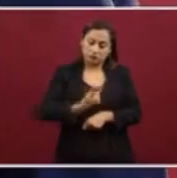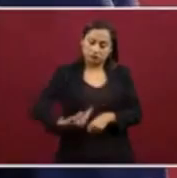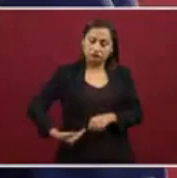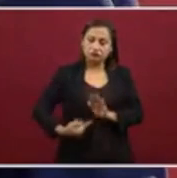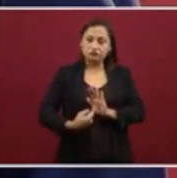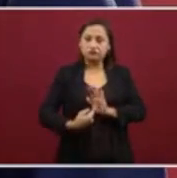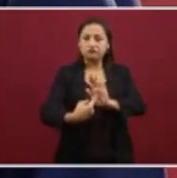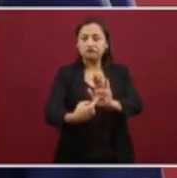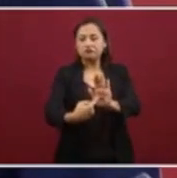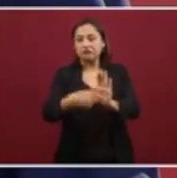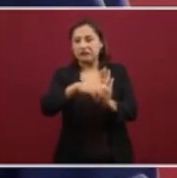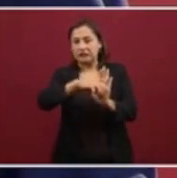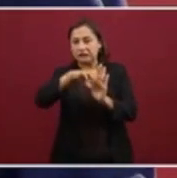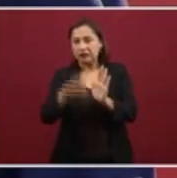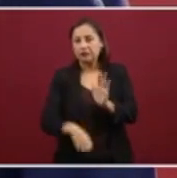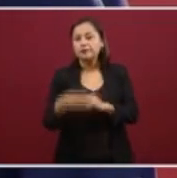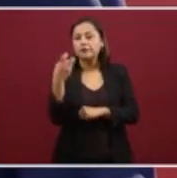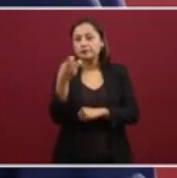que da